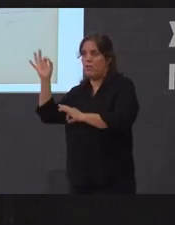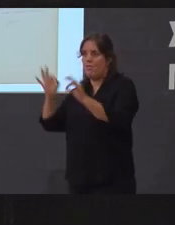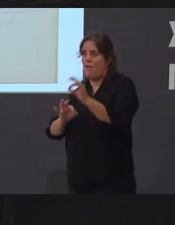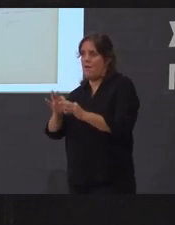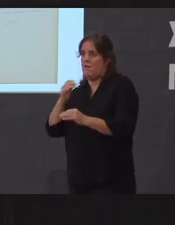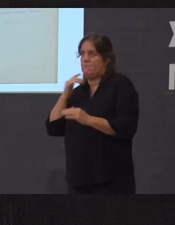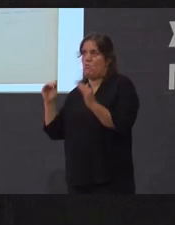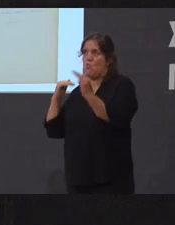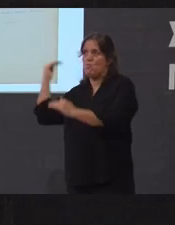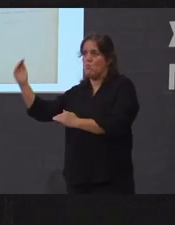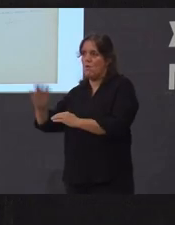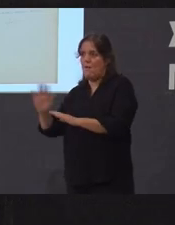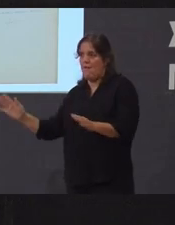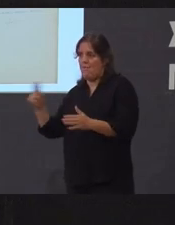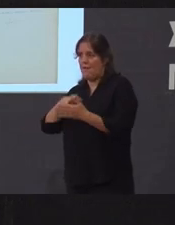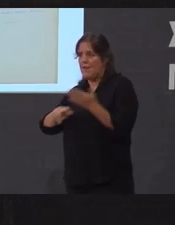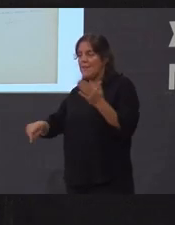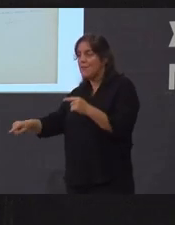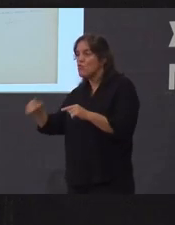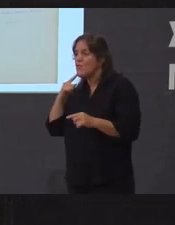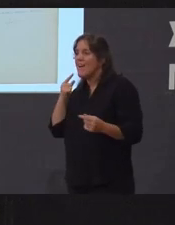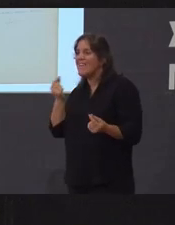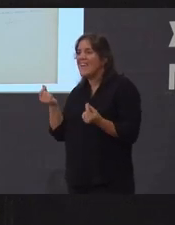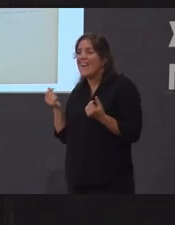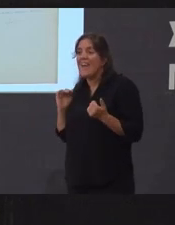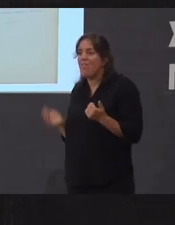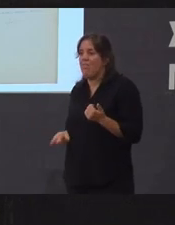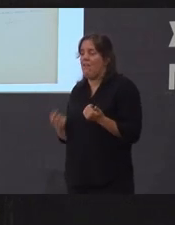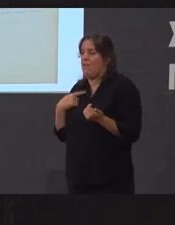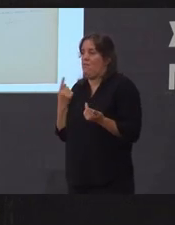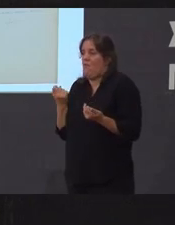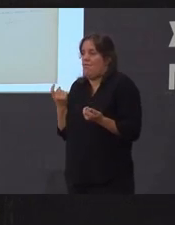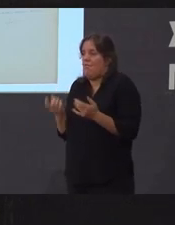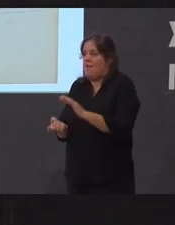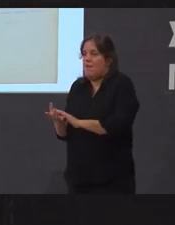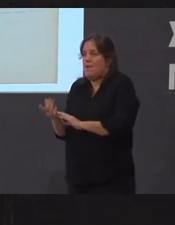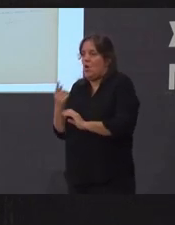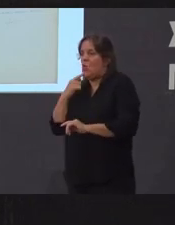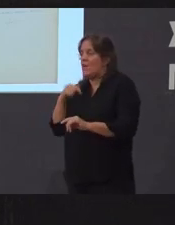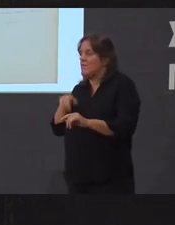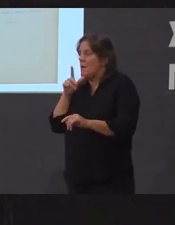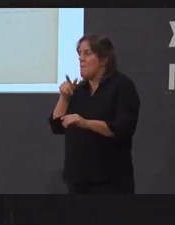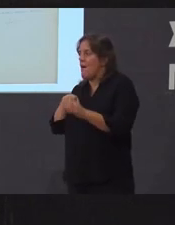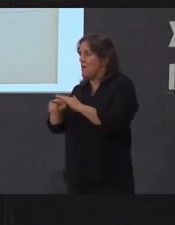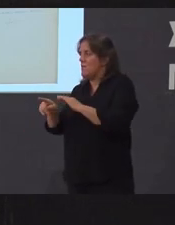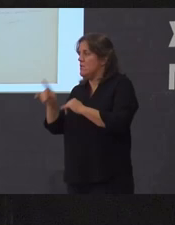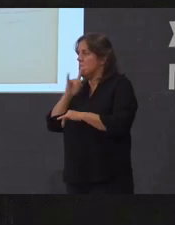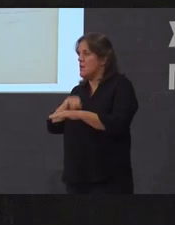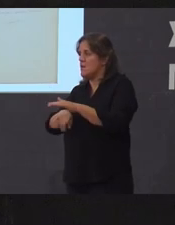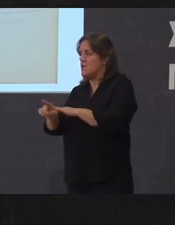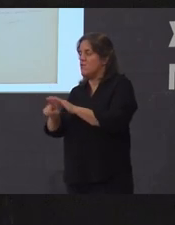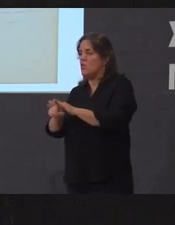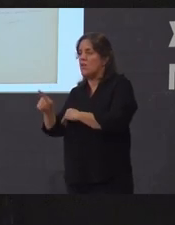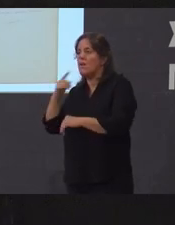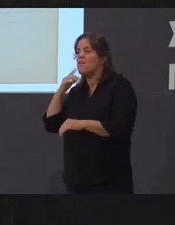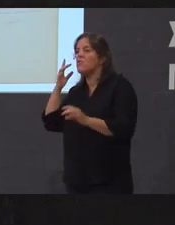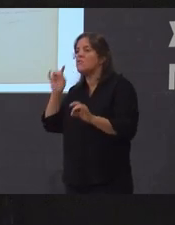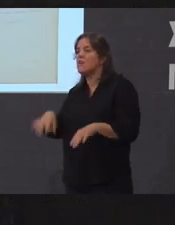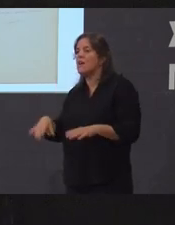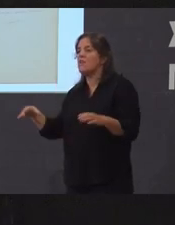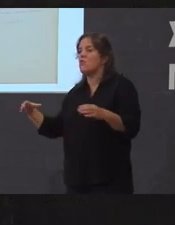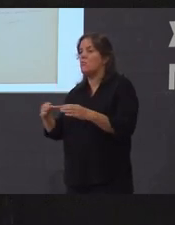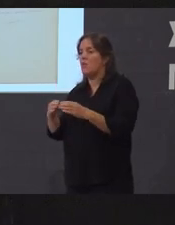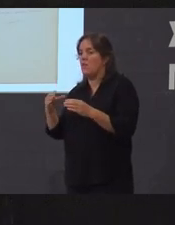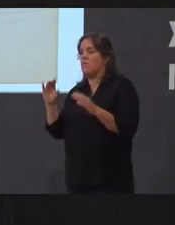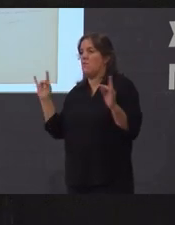productividade, pois é unha riqueza que temos aí que está sin explotar ou que está mal explotada. É que na debe explotar as comunidades, pero